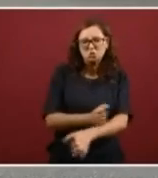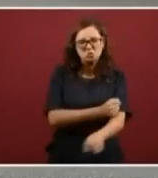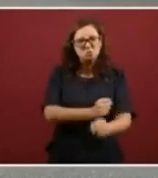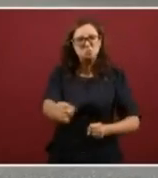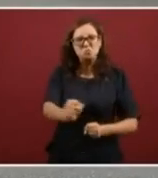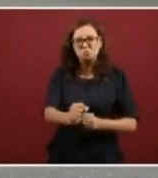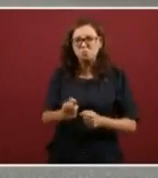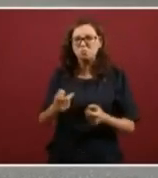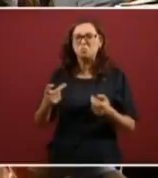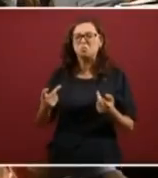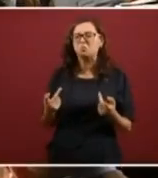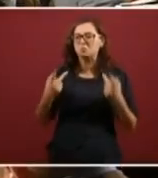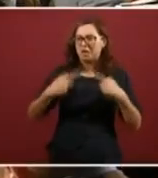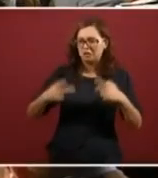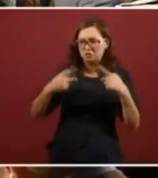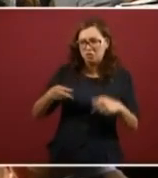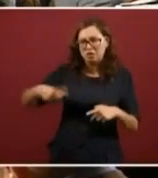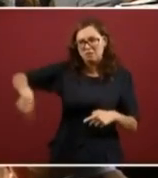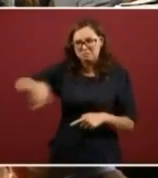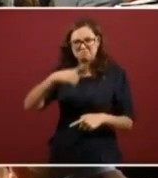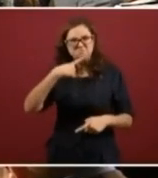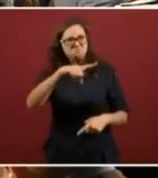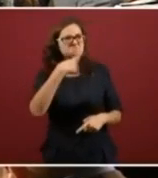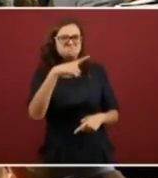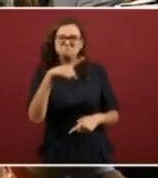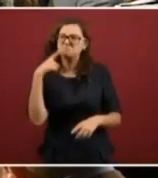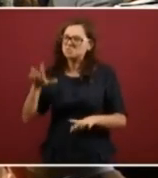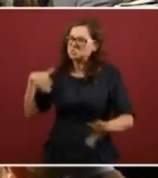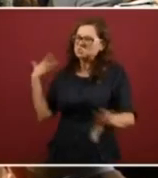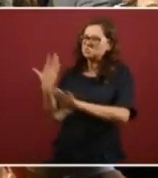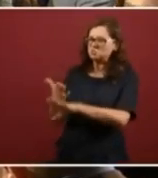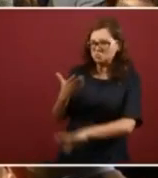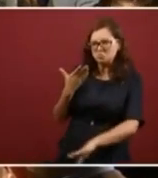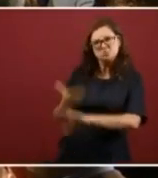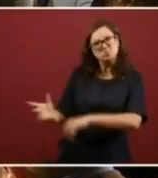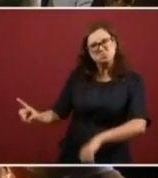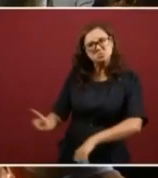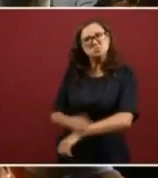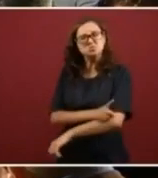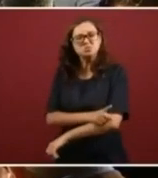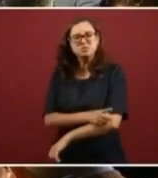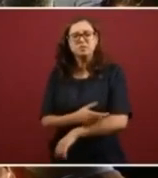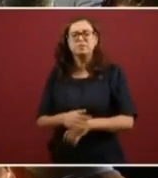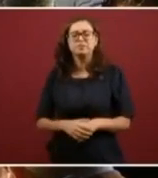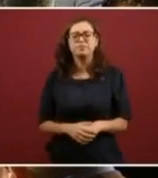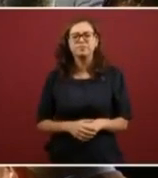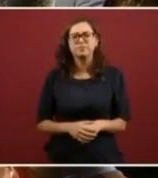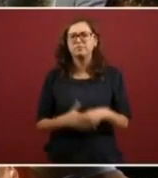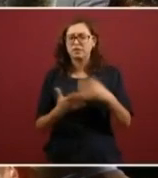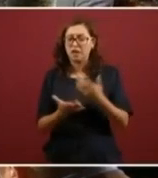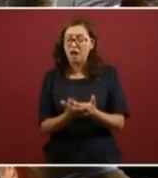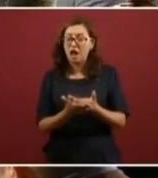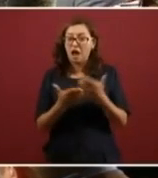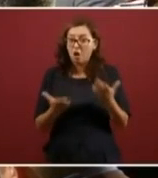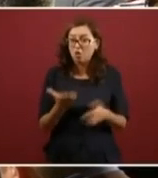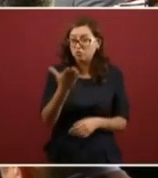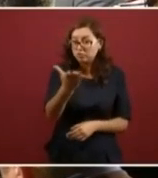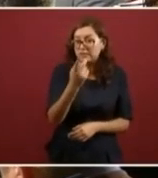y ciudadanos incómodos. Eso, como usted ha dicho, ya no pasa, pero parece que no es